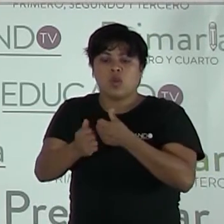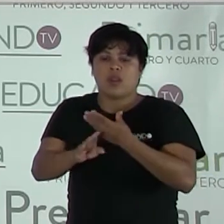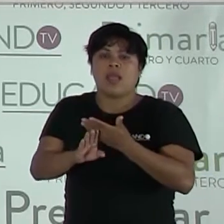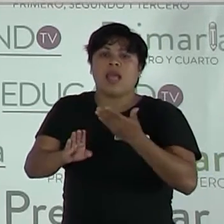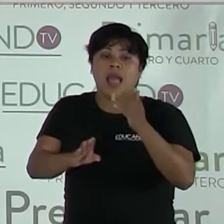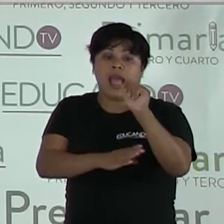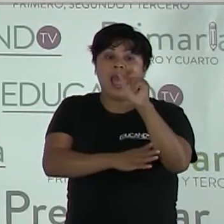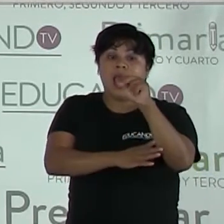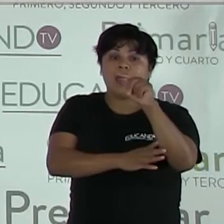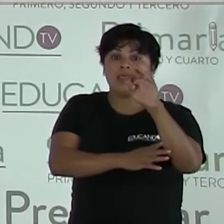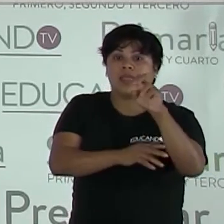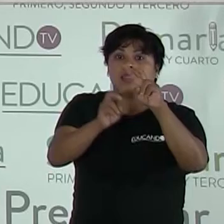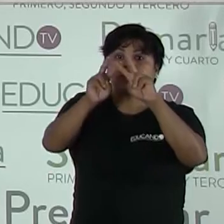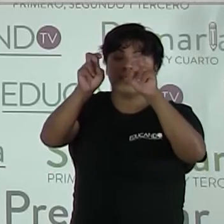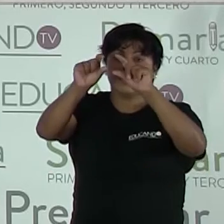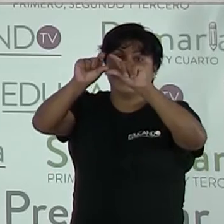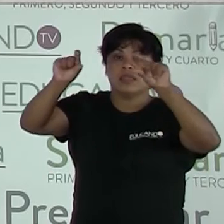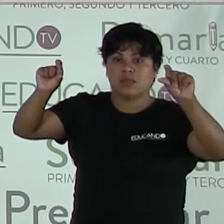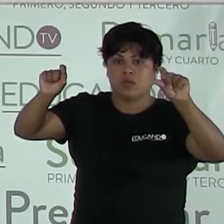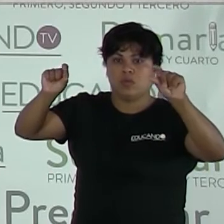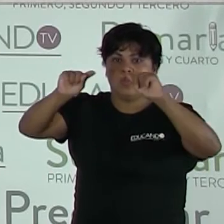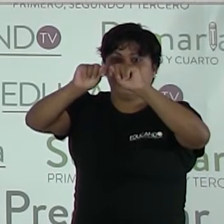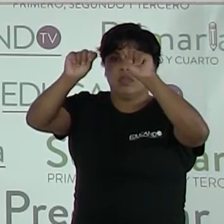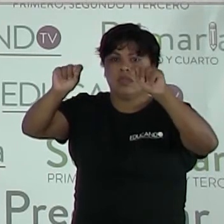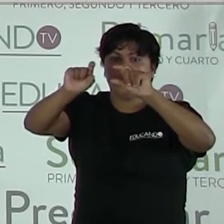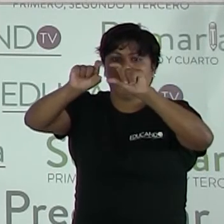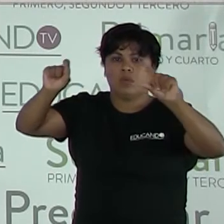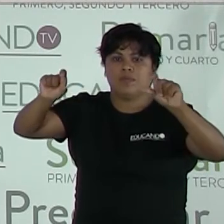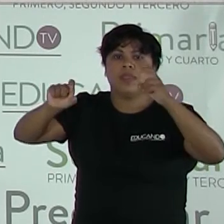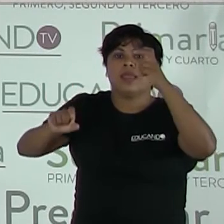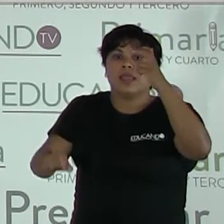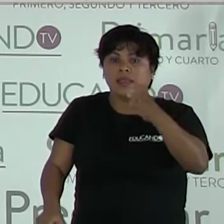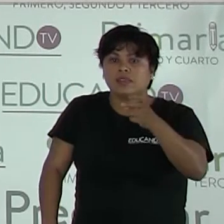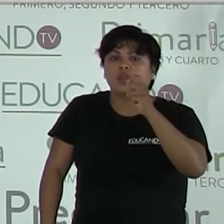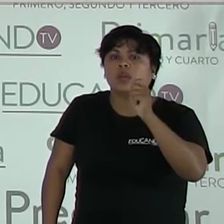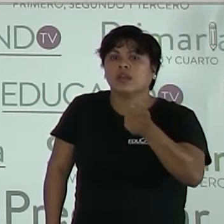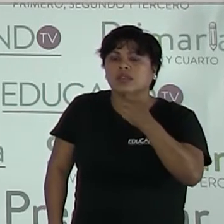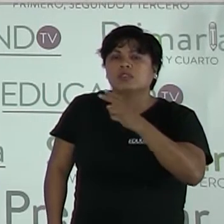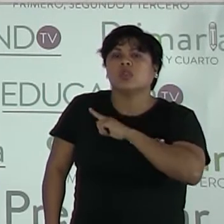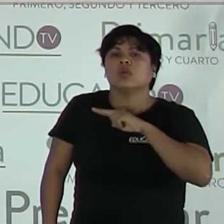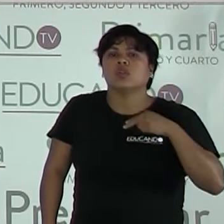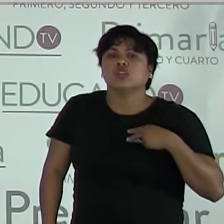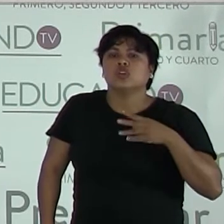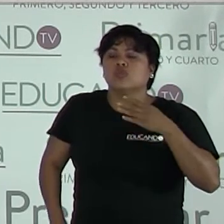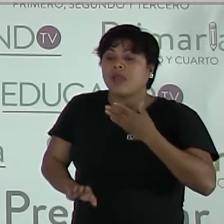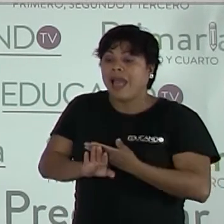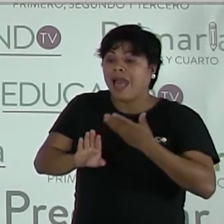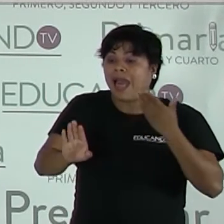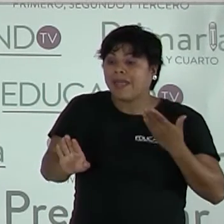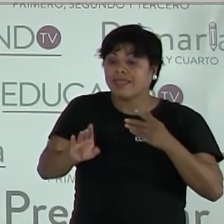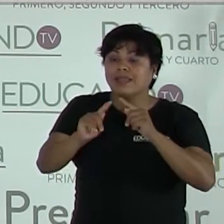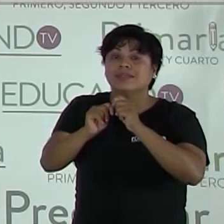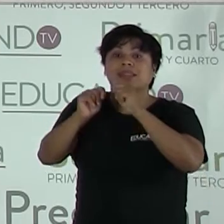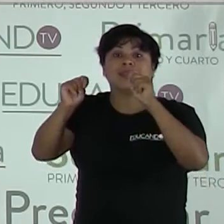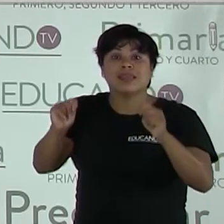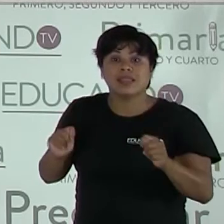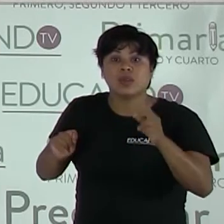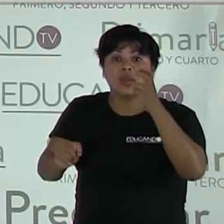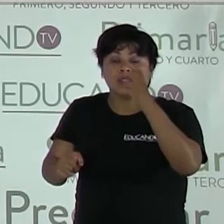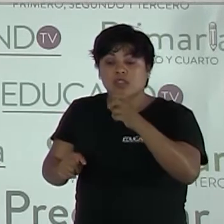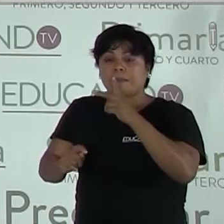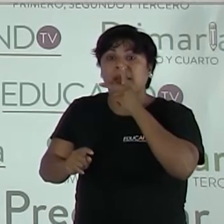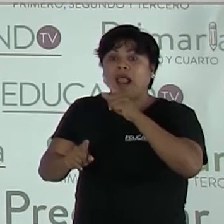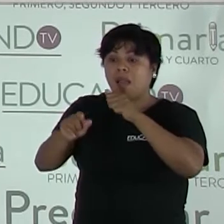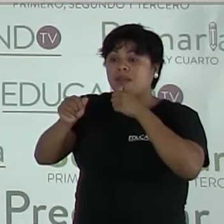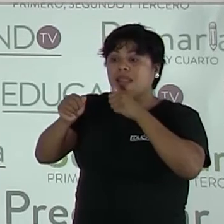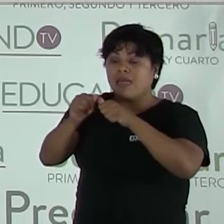el antetítulo. El antetítulo es esta partecita que tenemos acá, que es lo que va antes del título. Son